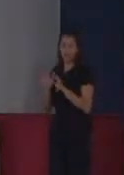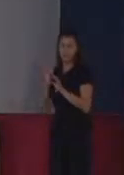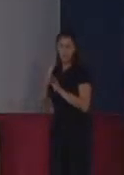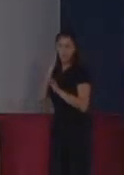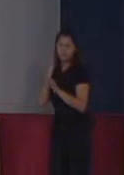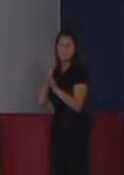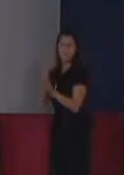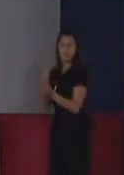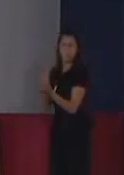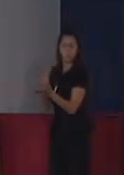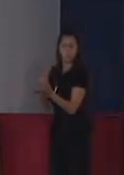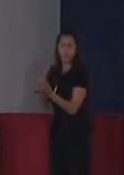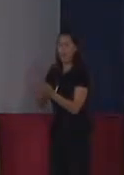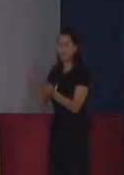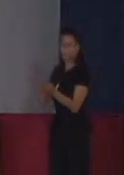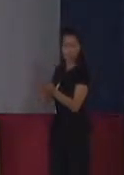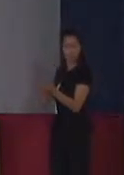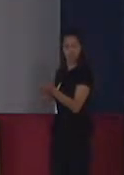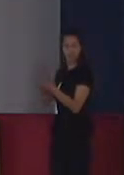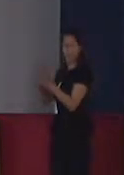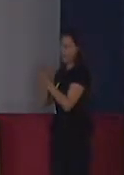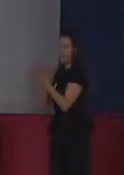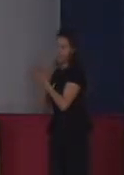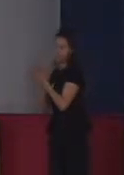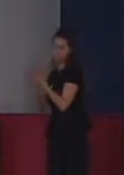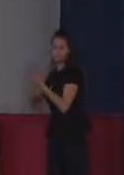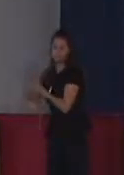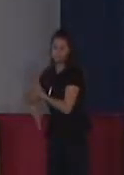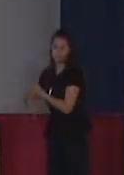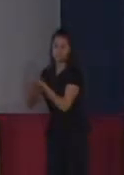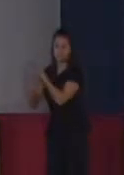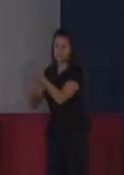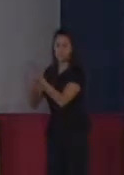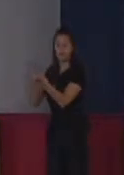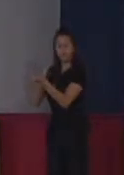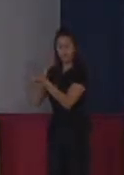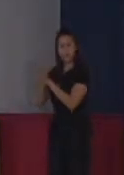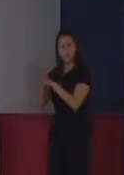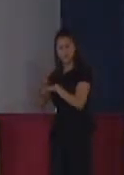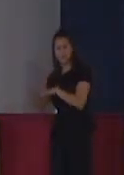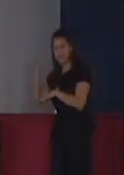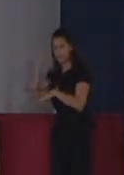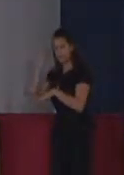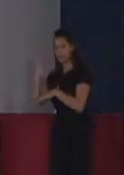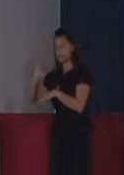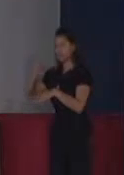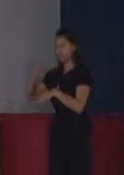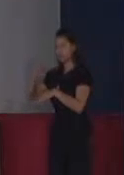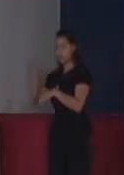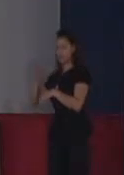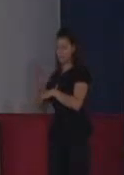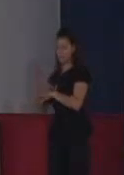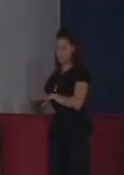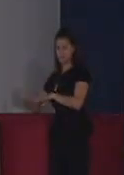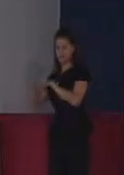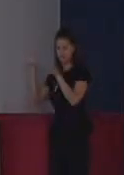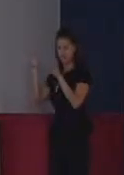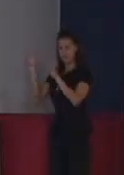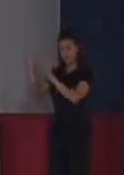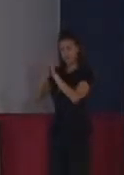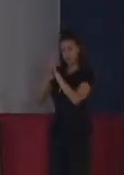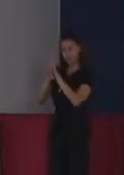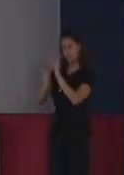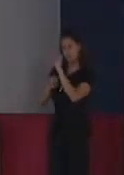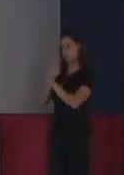teníamos. Y la ley ha movilizado eso, ¿sí? De pronto, ahorita con la profesora Joana Arias, más tarde, con el tema de la legislación,